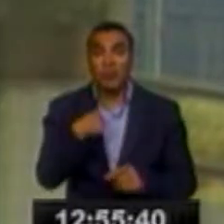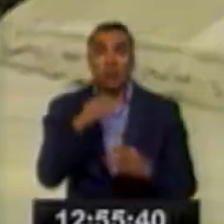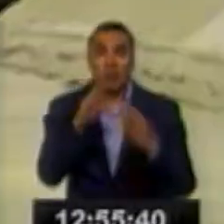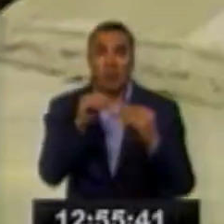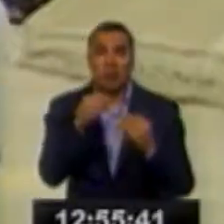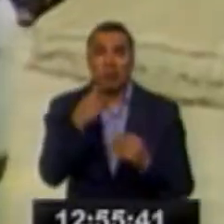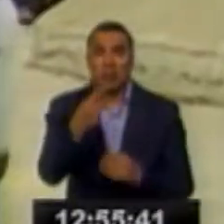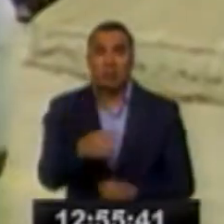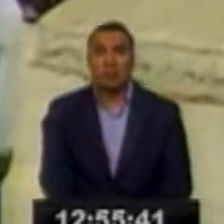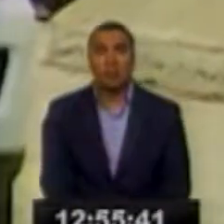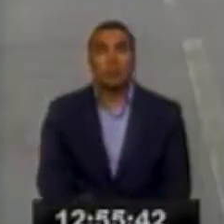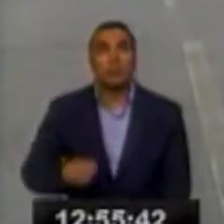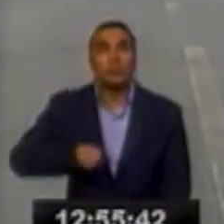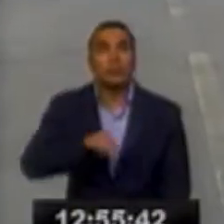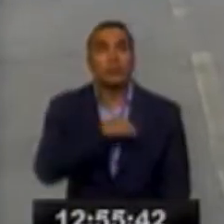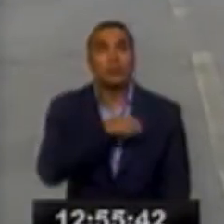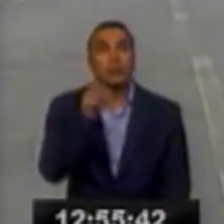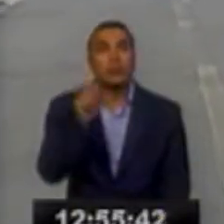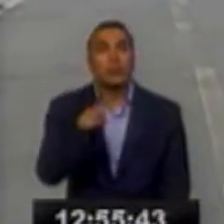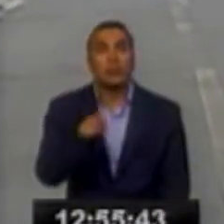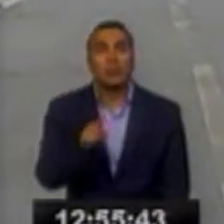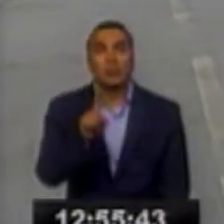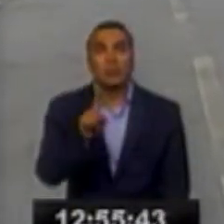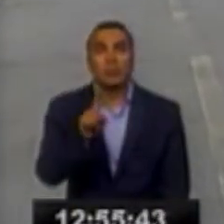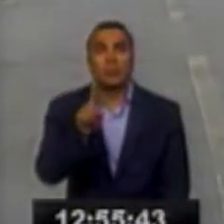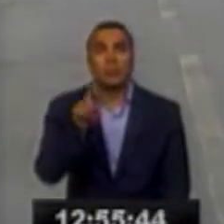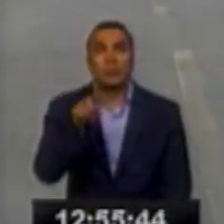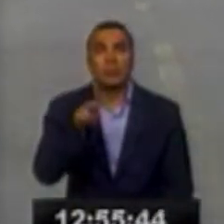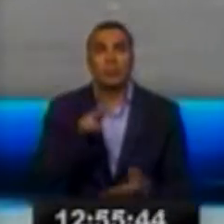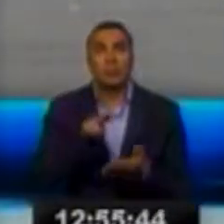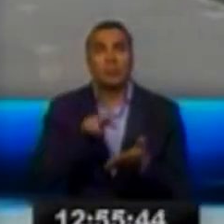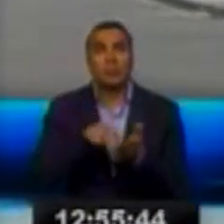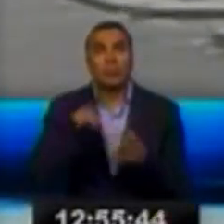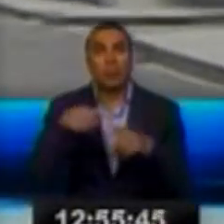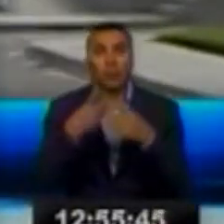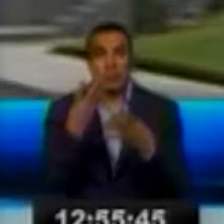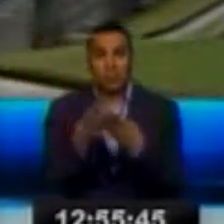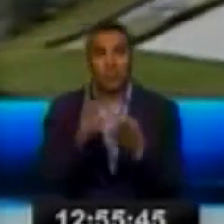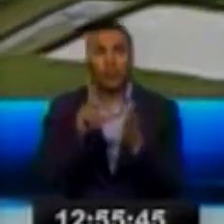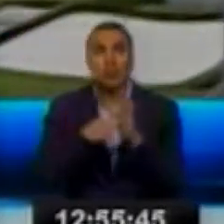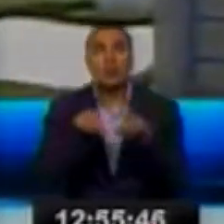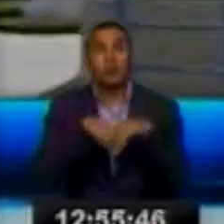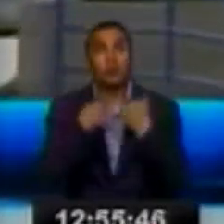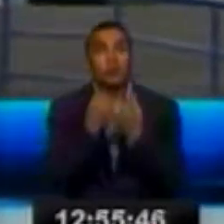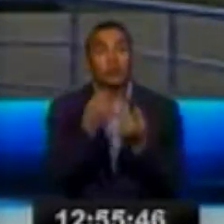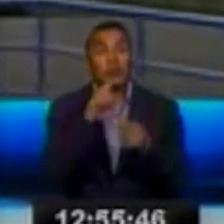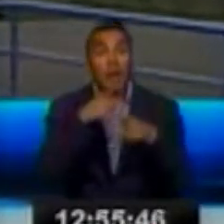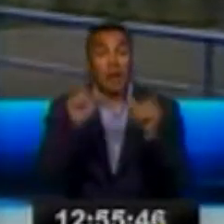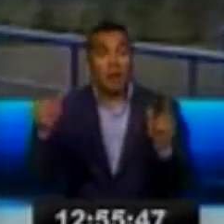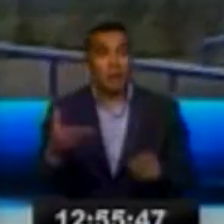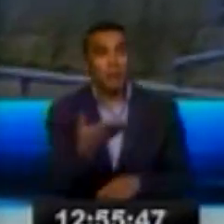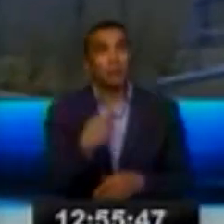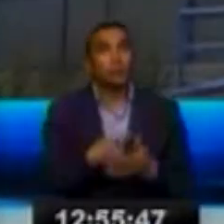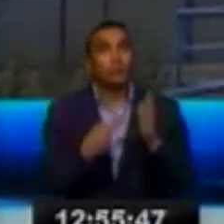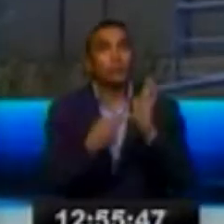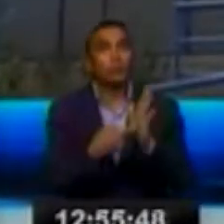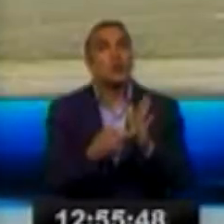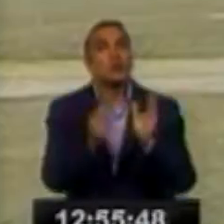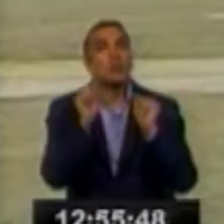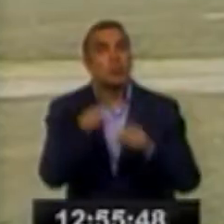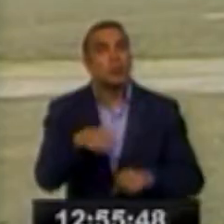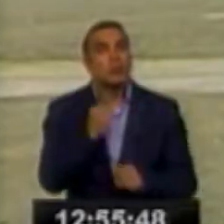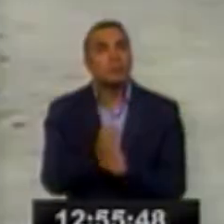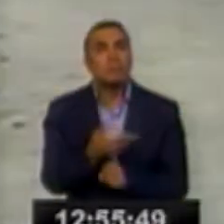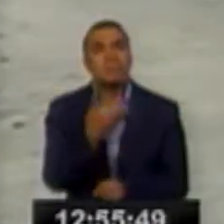carcelario. Necesitamos ser útiles para la sociedad, demostrar más del 50%. Queremos